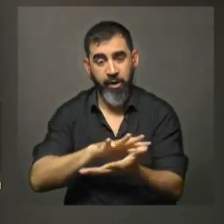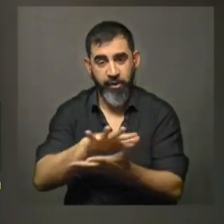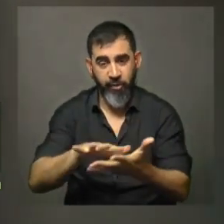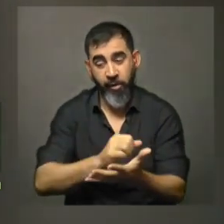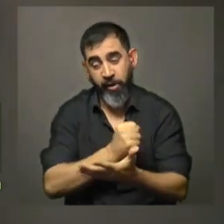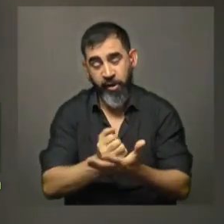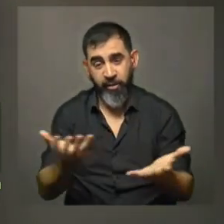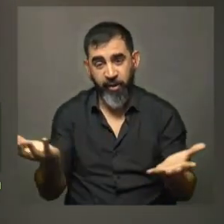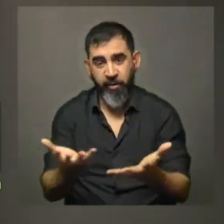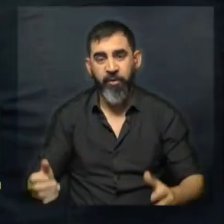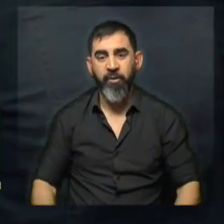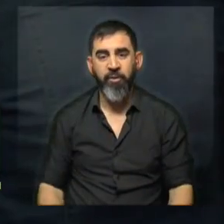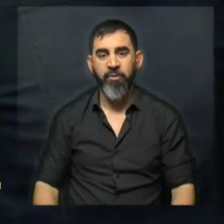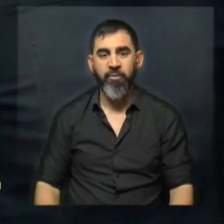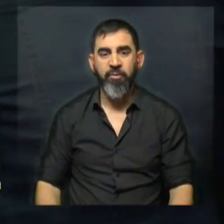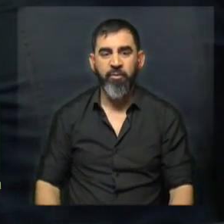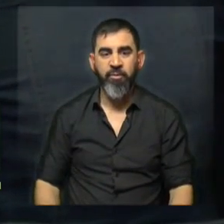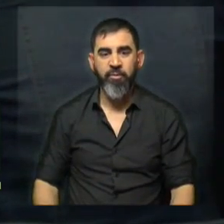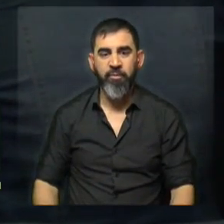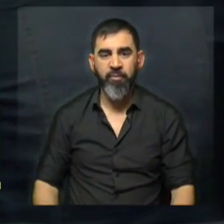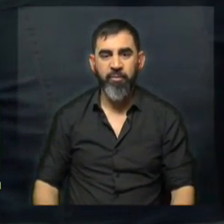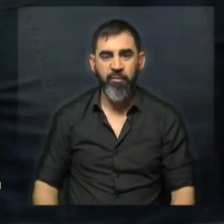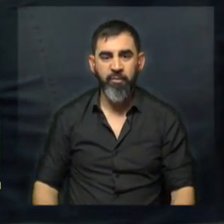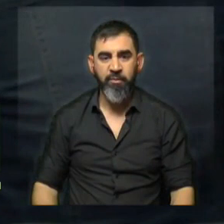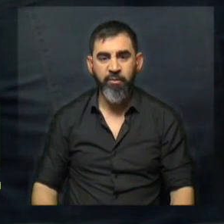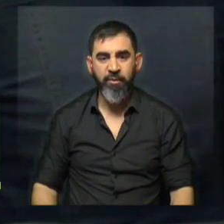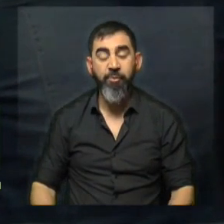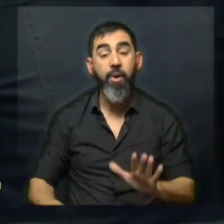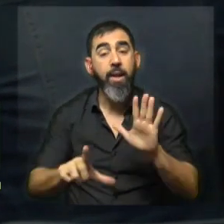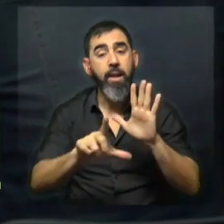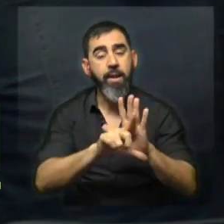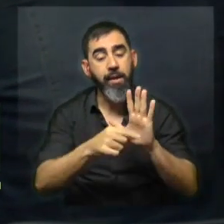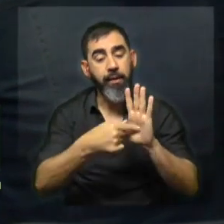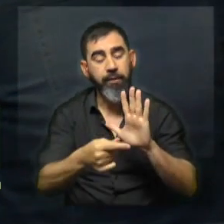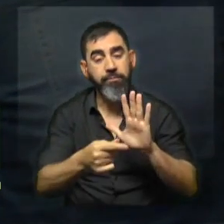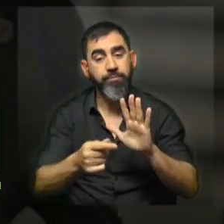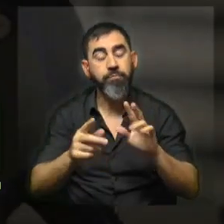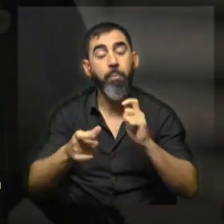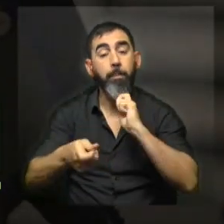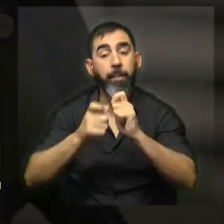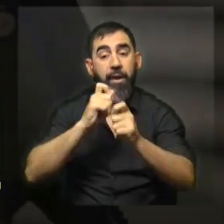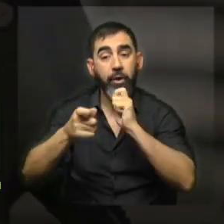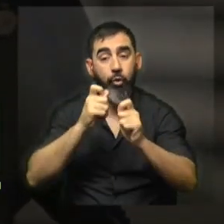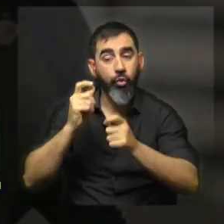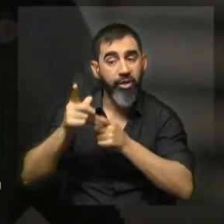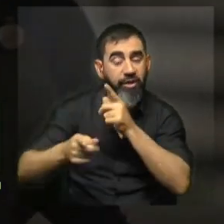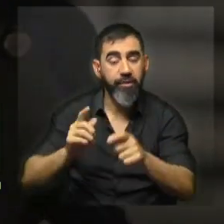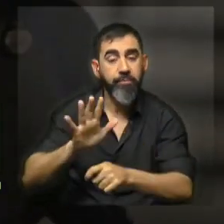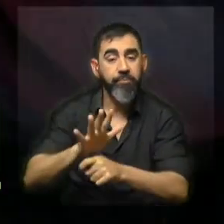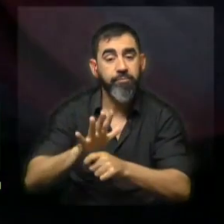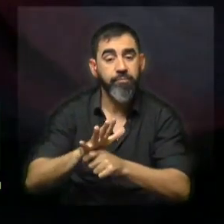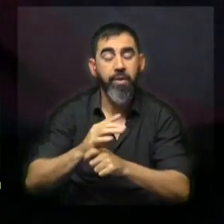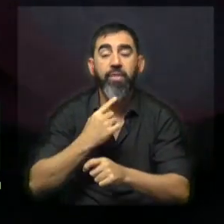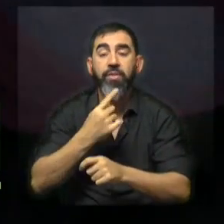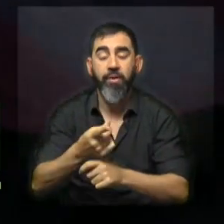momento tenemos en la denuncia. La existencia de una ley que criminaliza a los periodistas es señalada como una